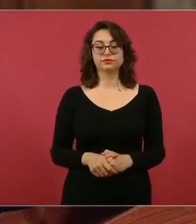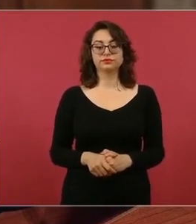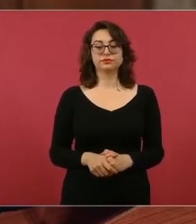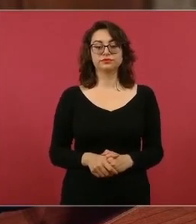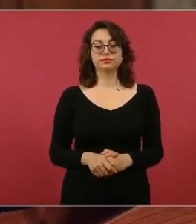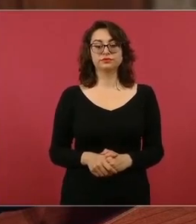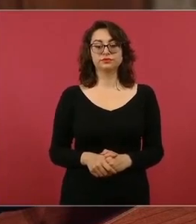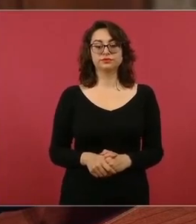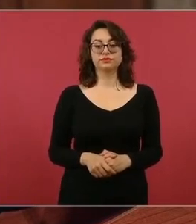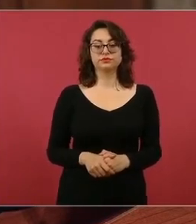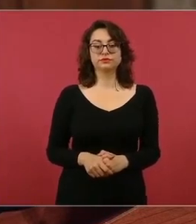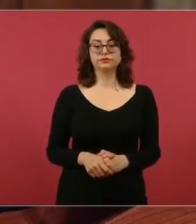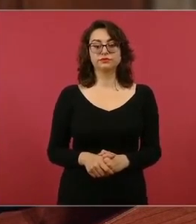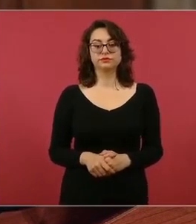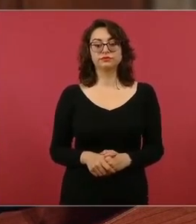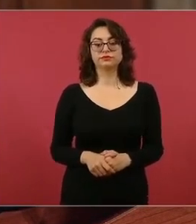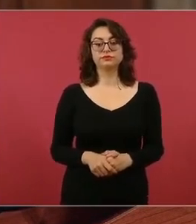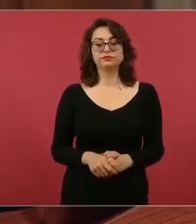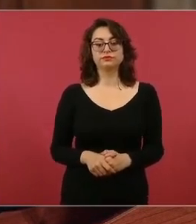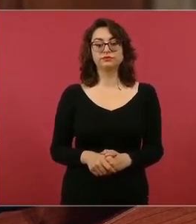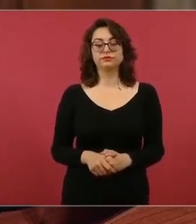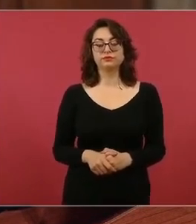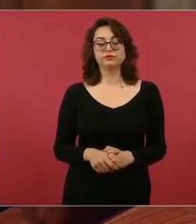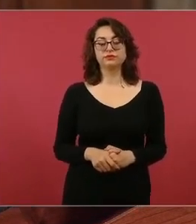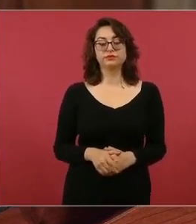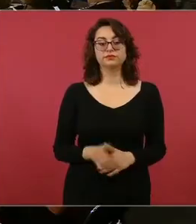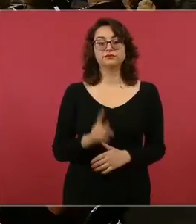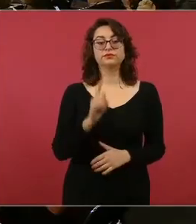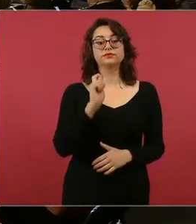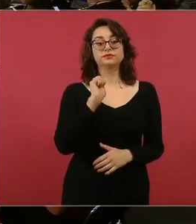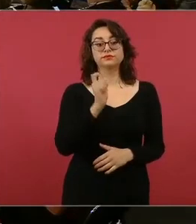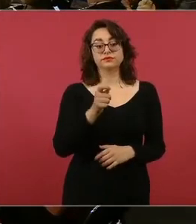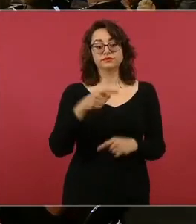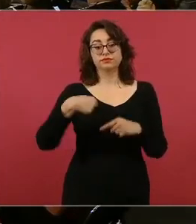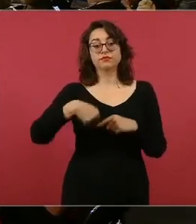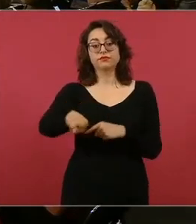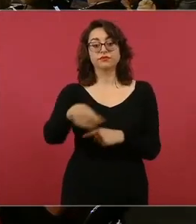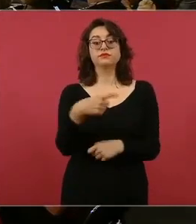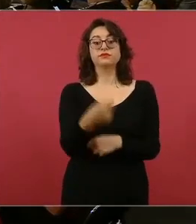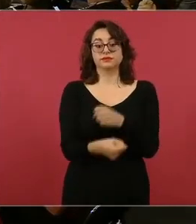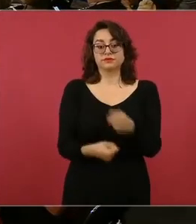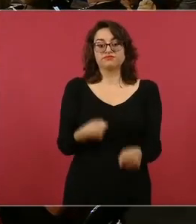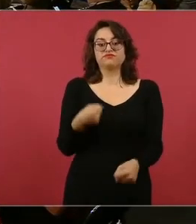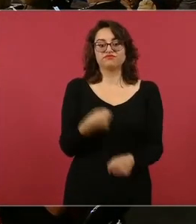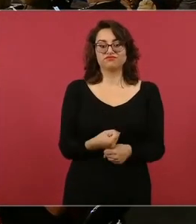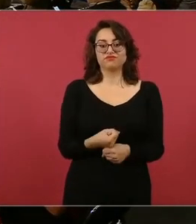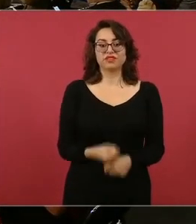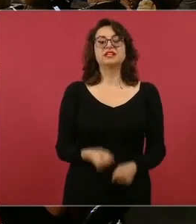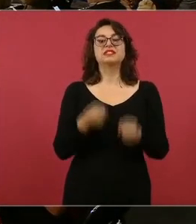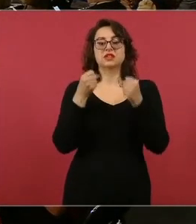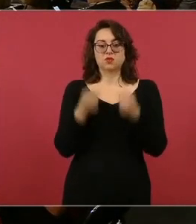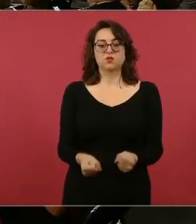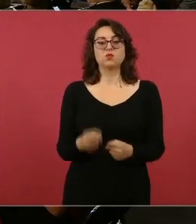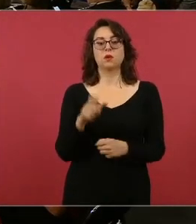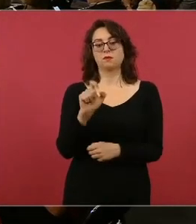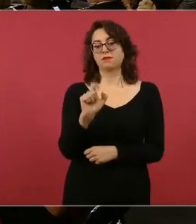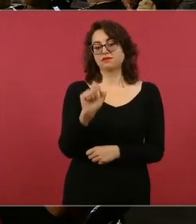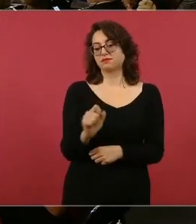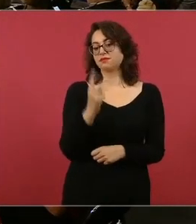pronto, este año, vamos a llegar a pasar de 22 millones.